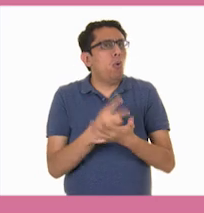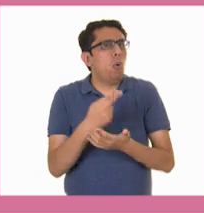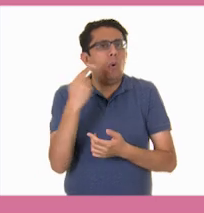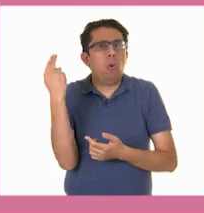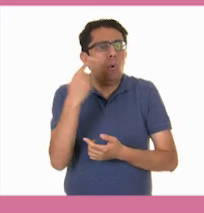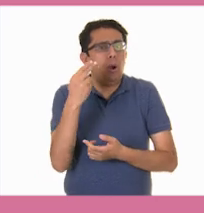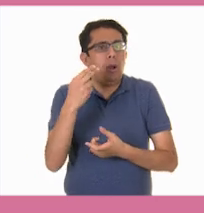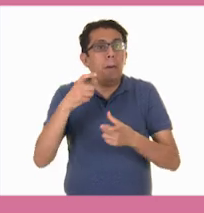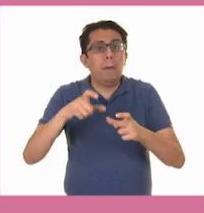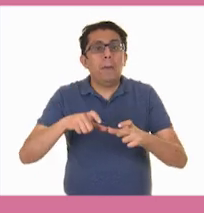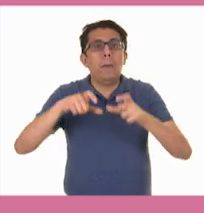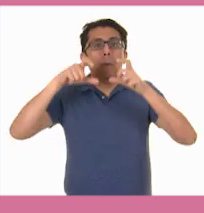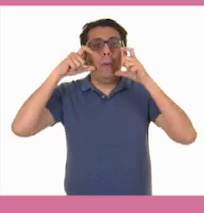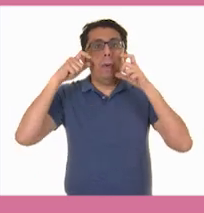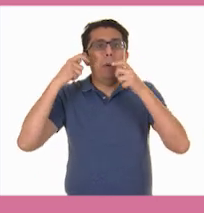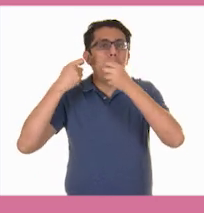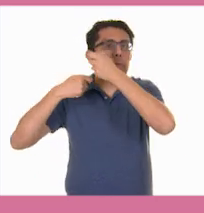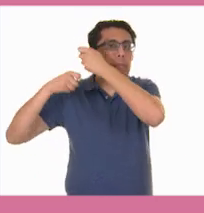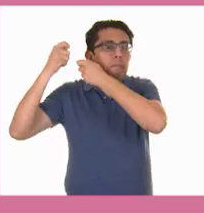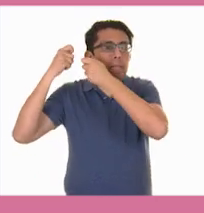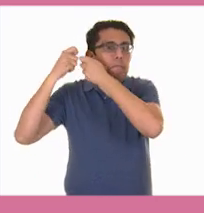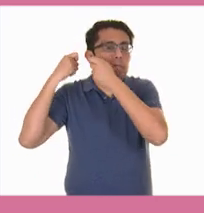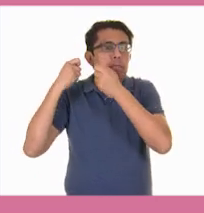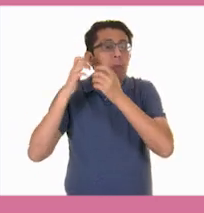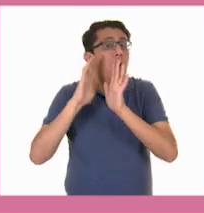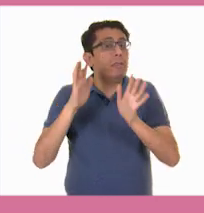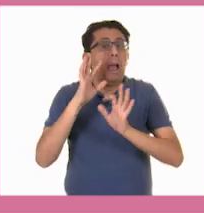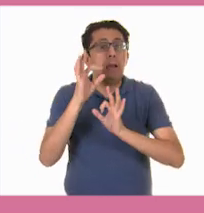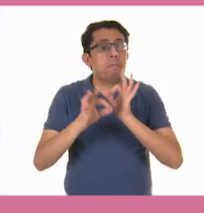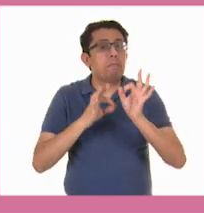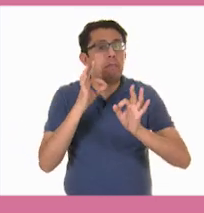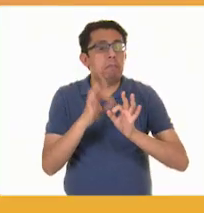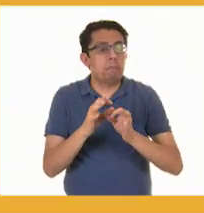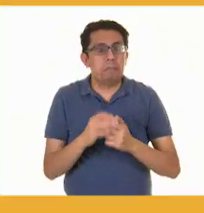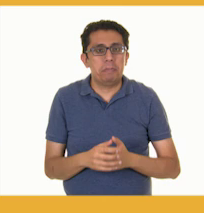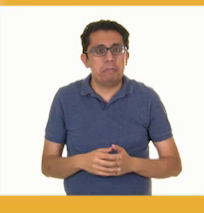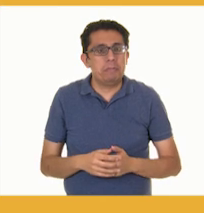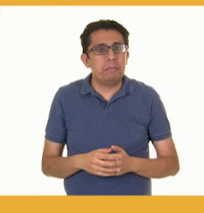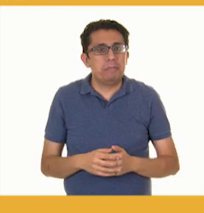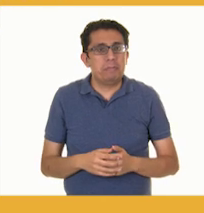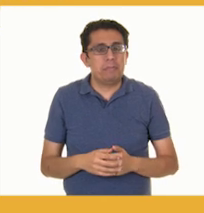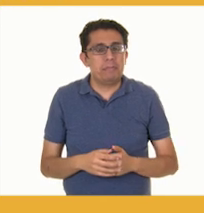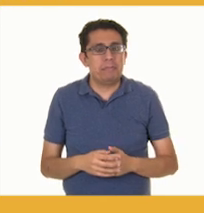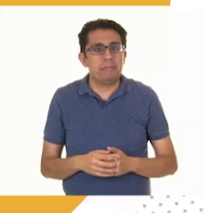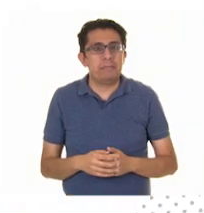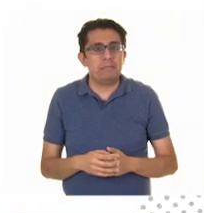colocártelo, deberás amarrar las cuerdas sobre tu cabeza y alrededor de tu cuello